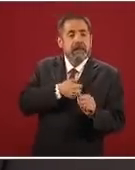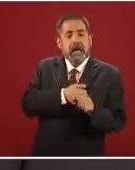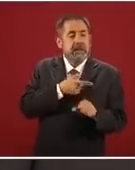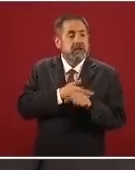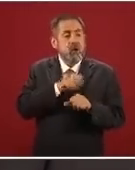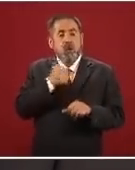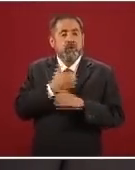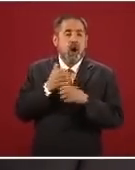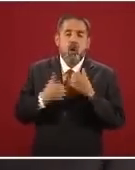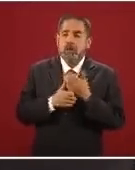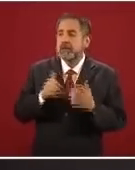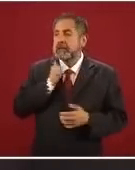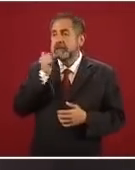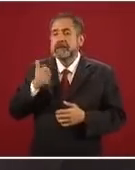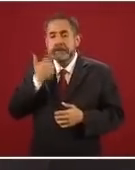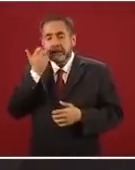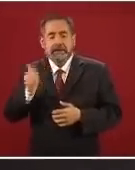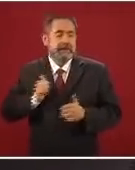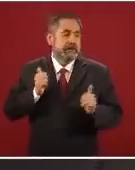están porque quieren